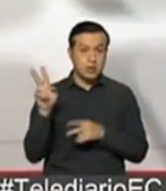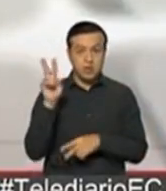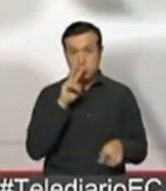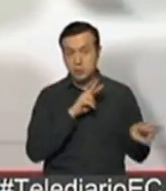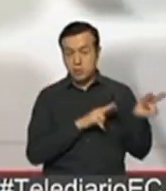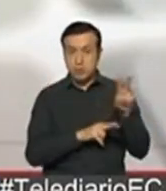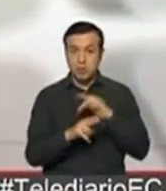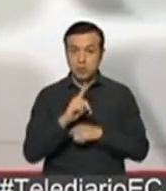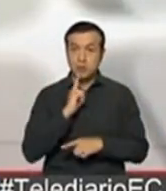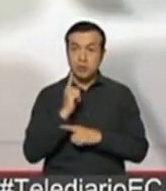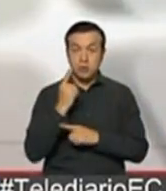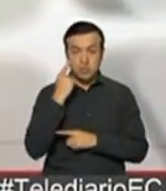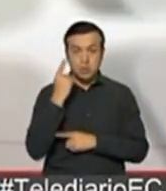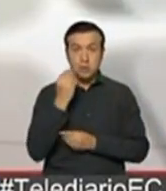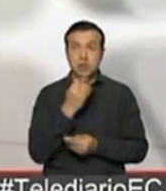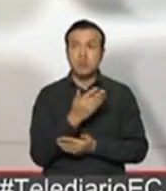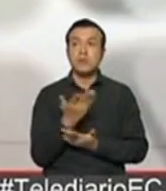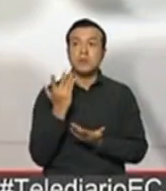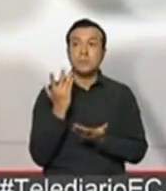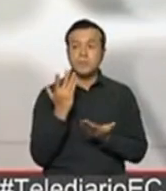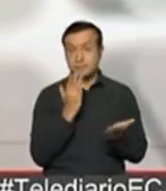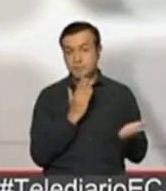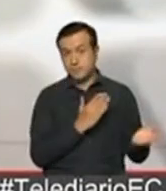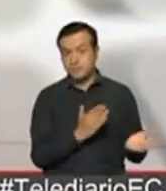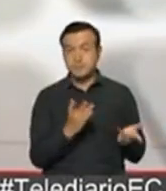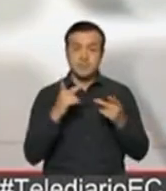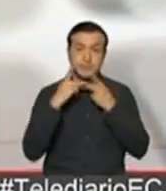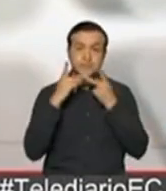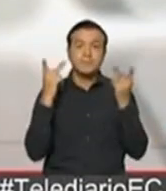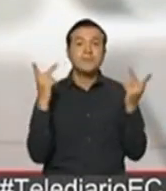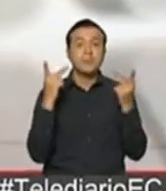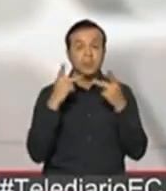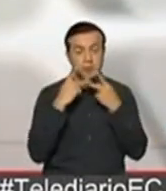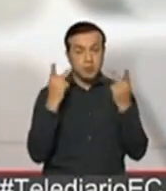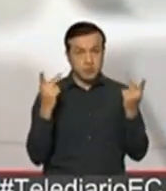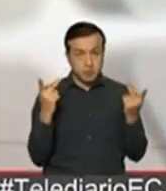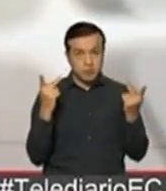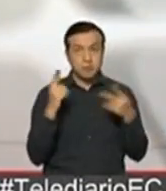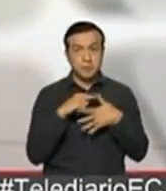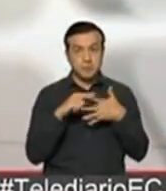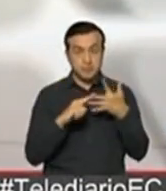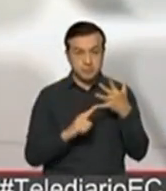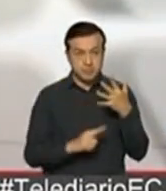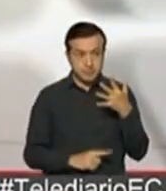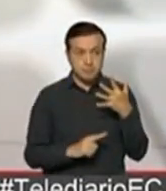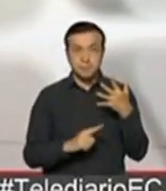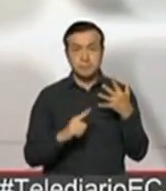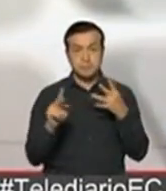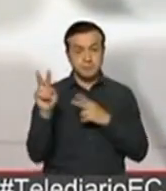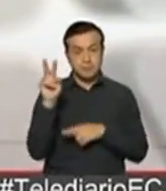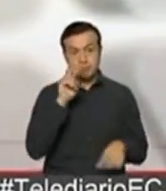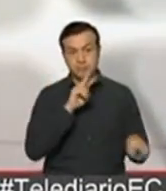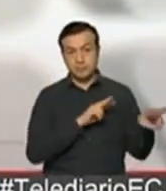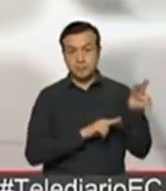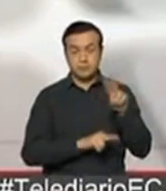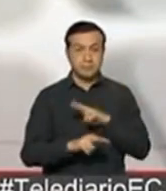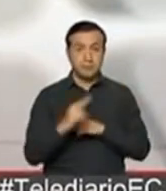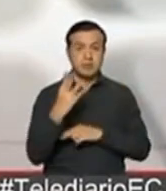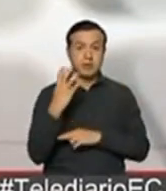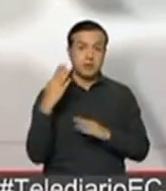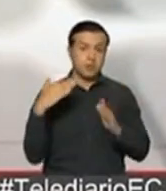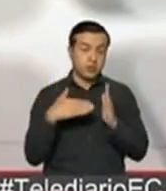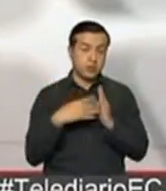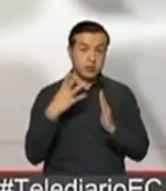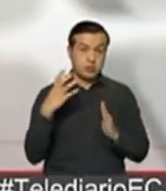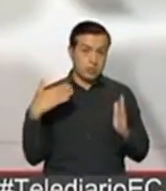como está publicación números hemos analizado alrededor de 14.000